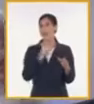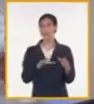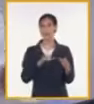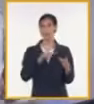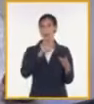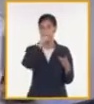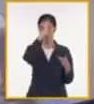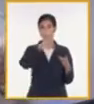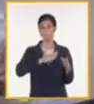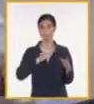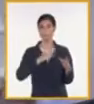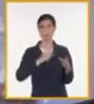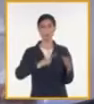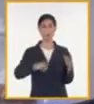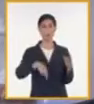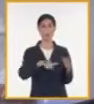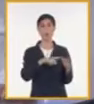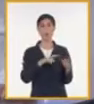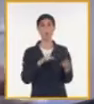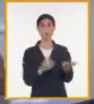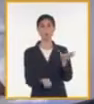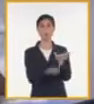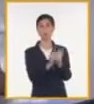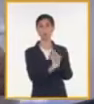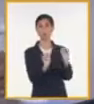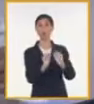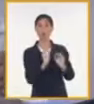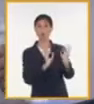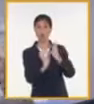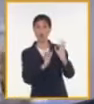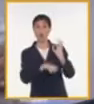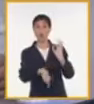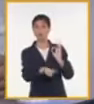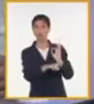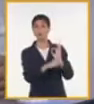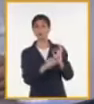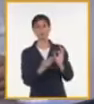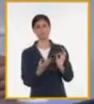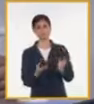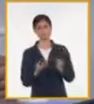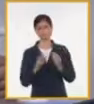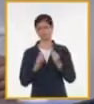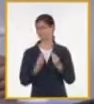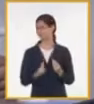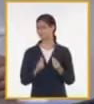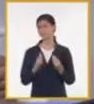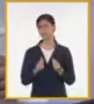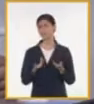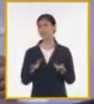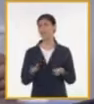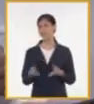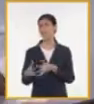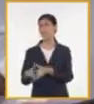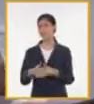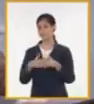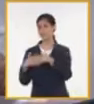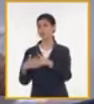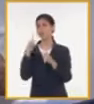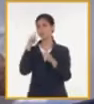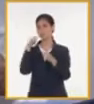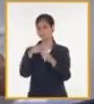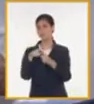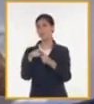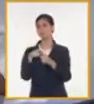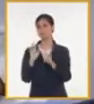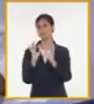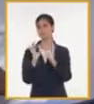es inestable que están siendo víctima de terrorismo ent todo eso es la imagen que están tratando de maner de mantener y y profundizar yo no veo